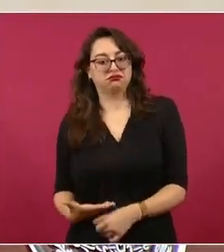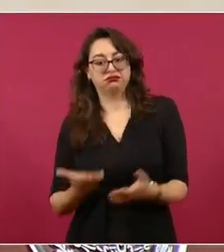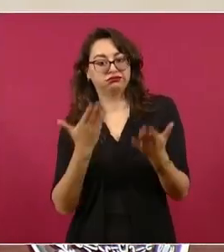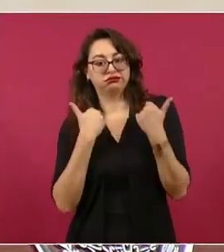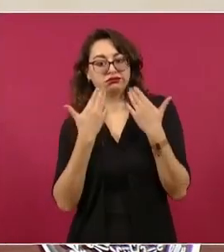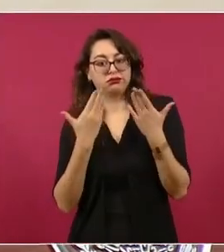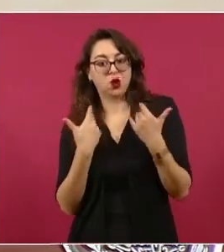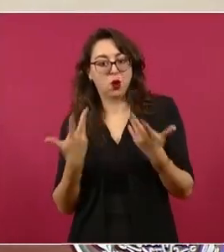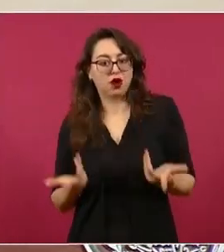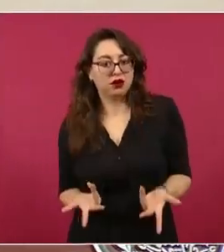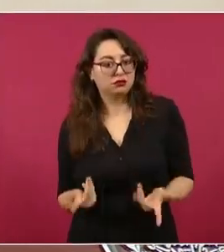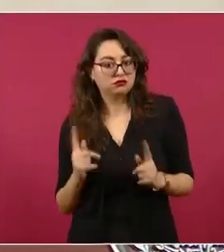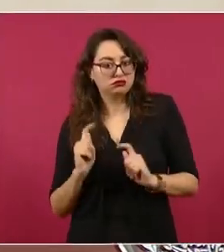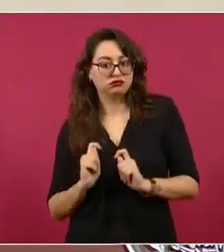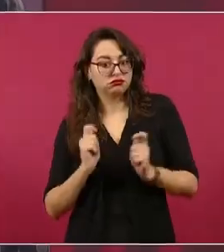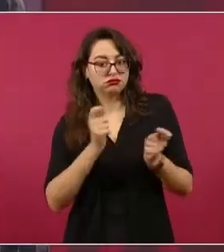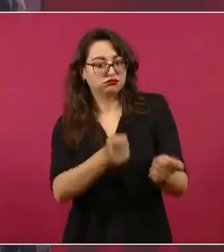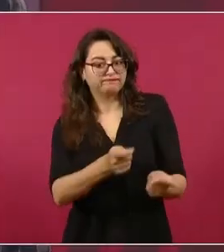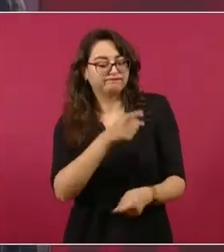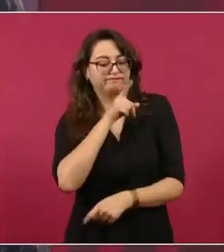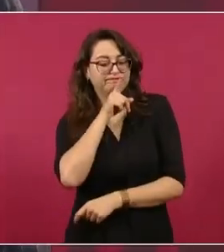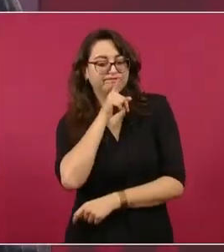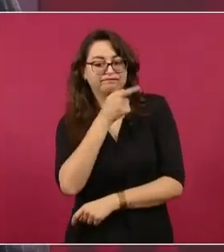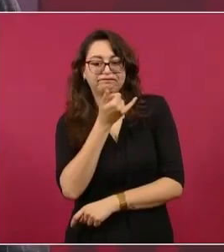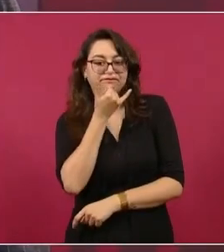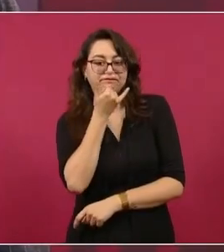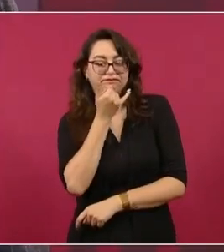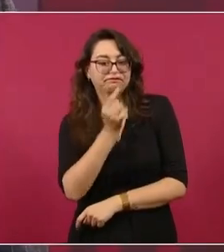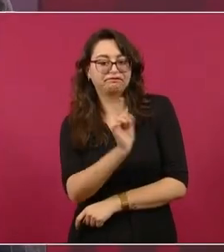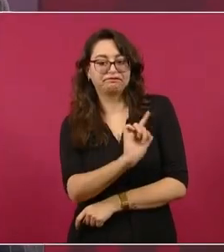Perú lo de la presidencia